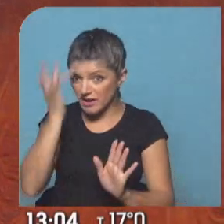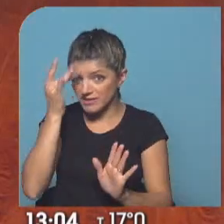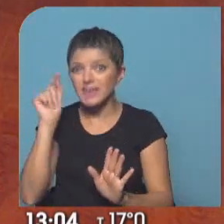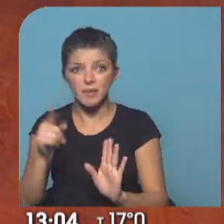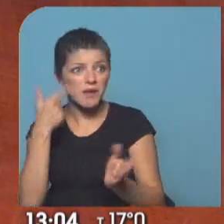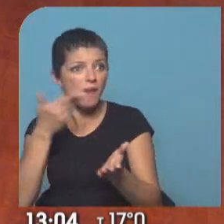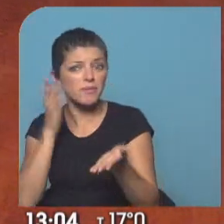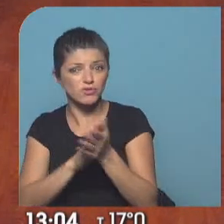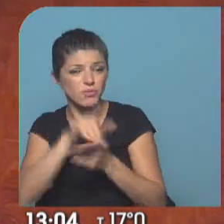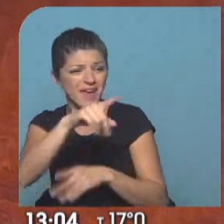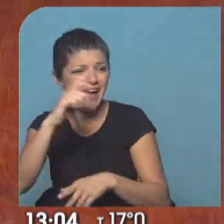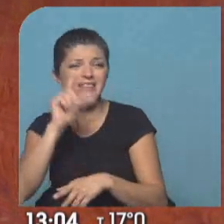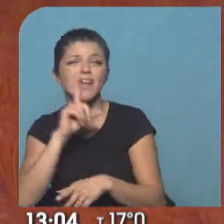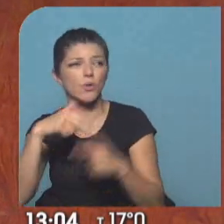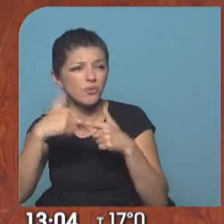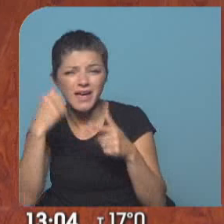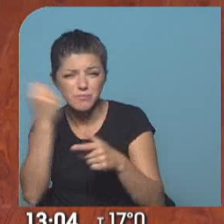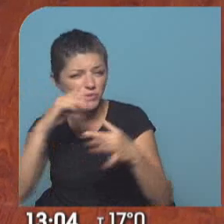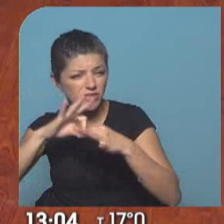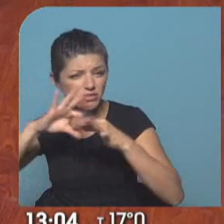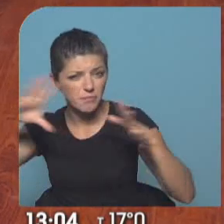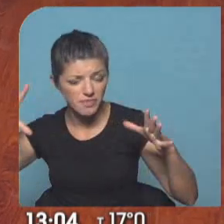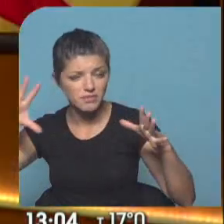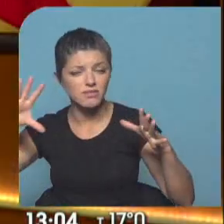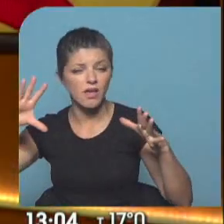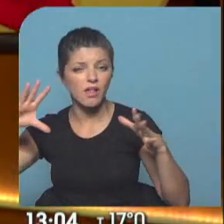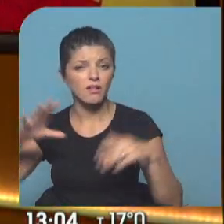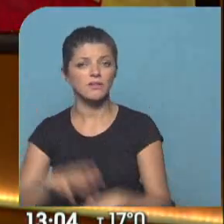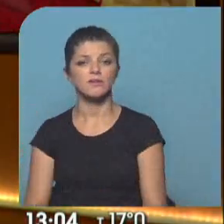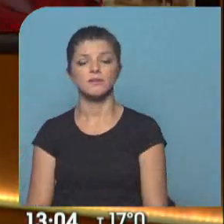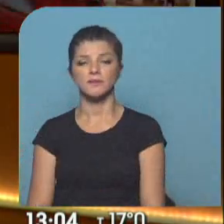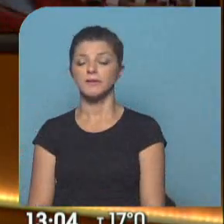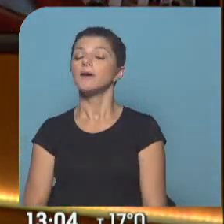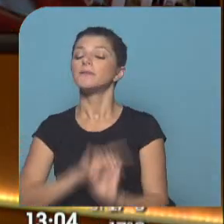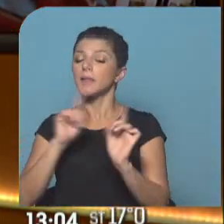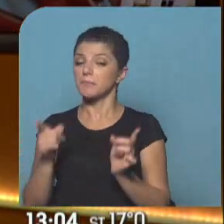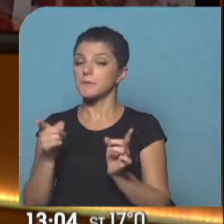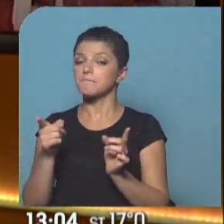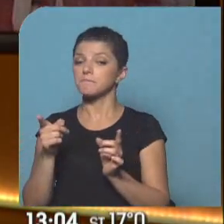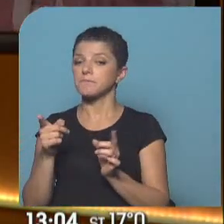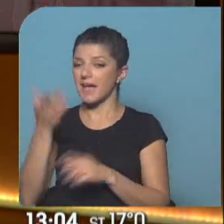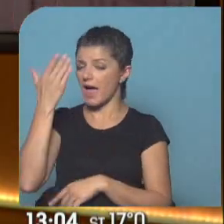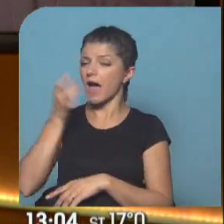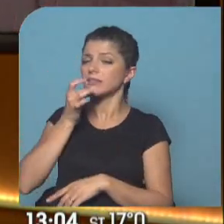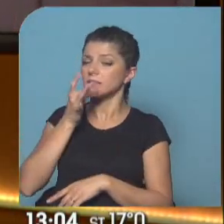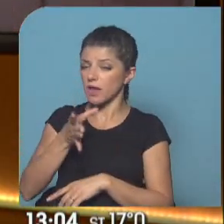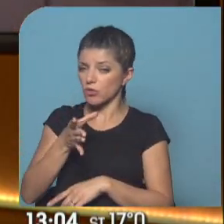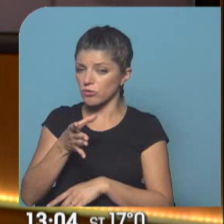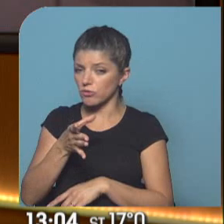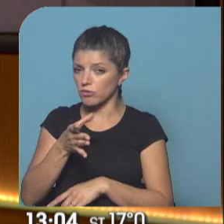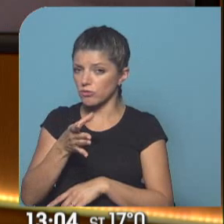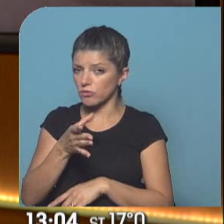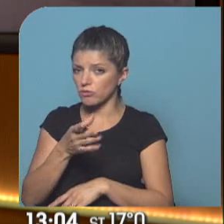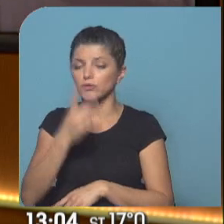Cataluña. Lamentablemente los atentados que hubieron no se vieron como el